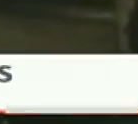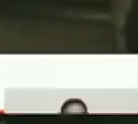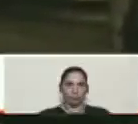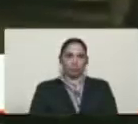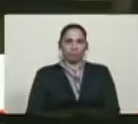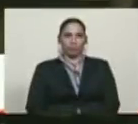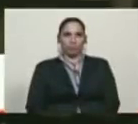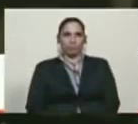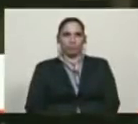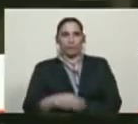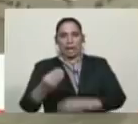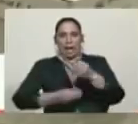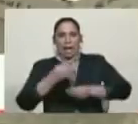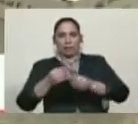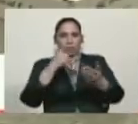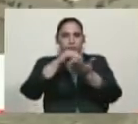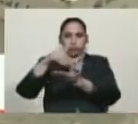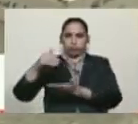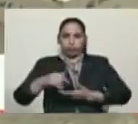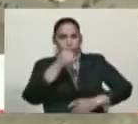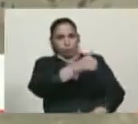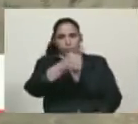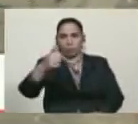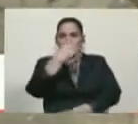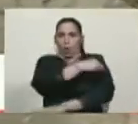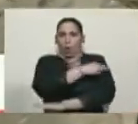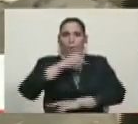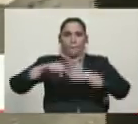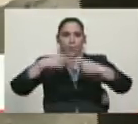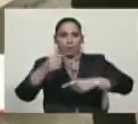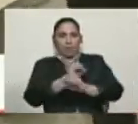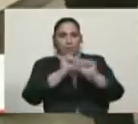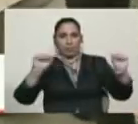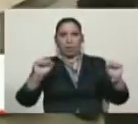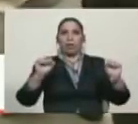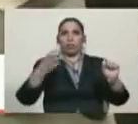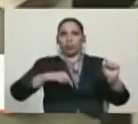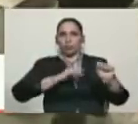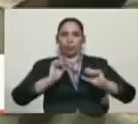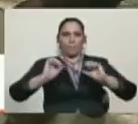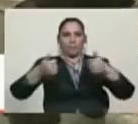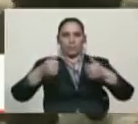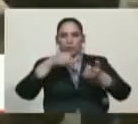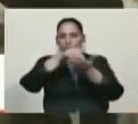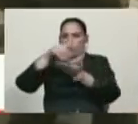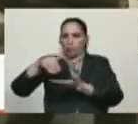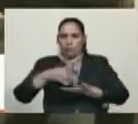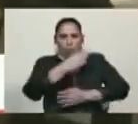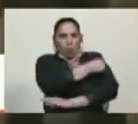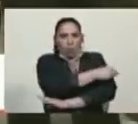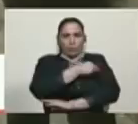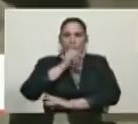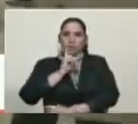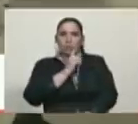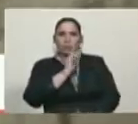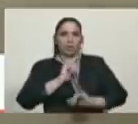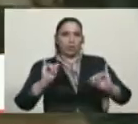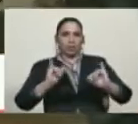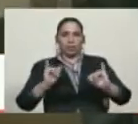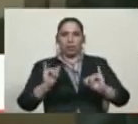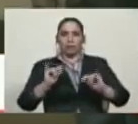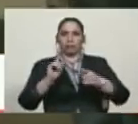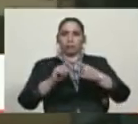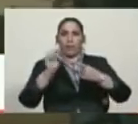la redistribución para cada uno de los hospitales y mañana a primera hora empezar la distribución a estos hospitales nombrados el pérez de león